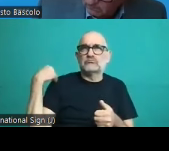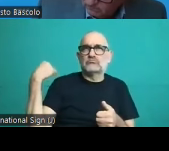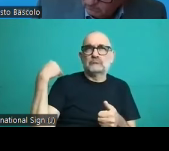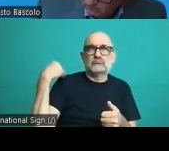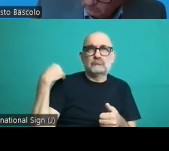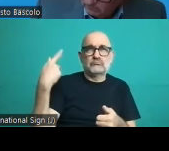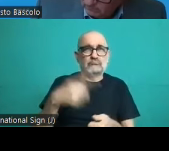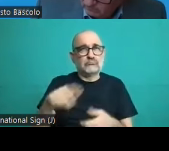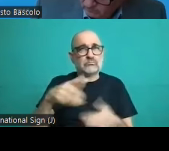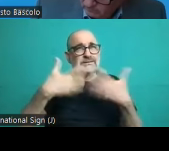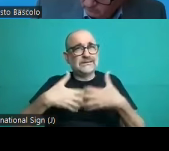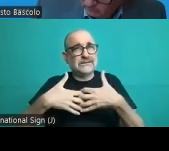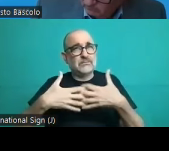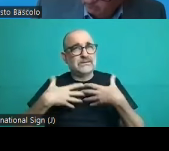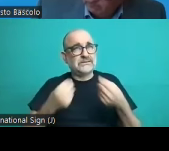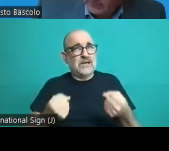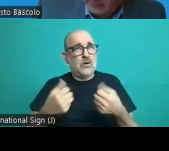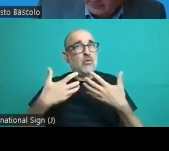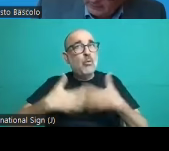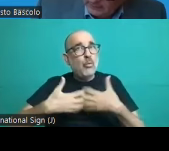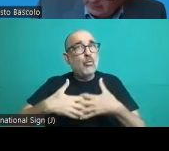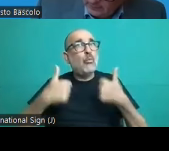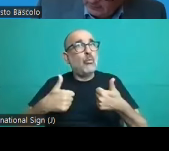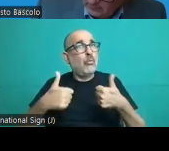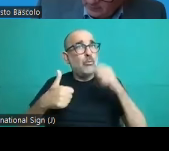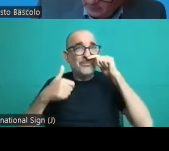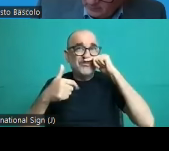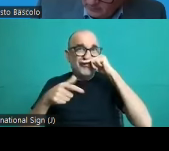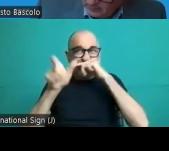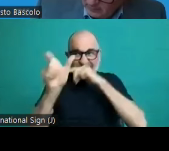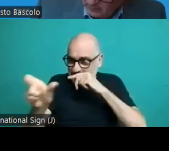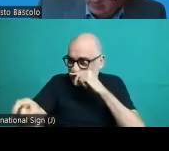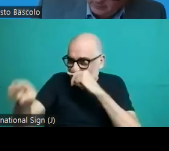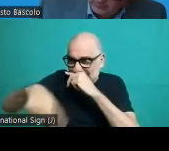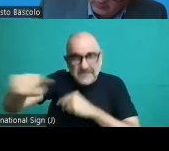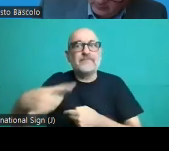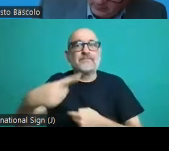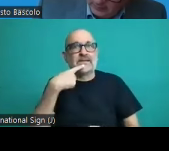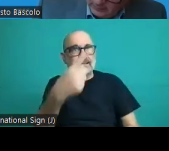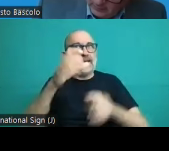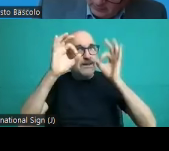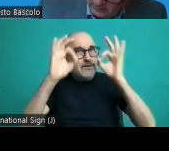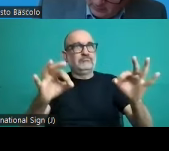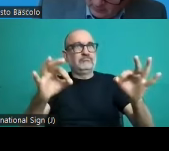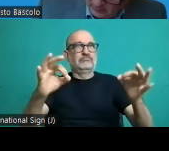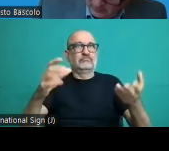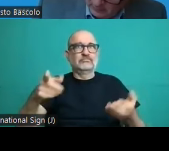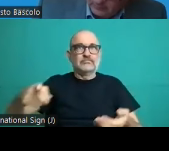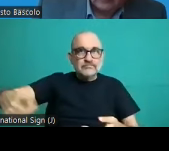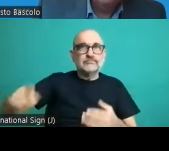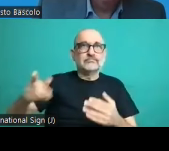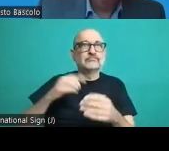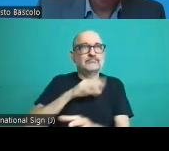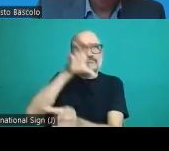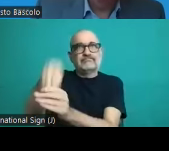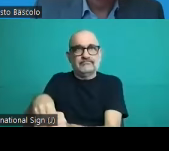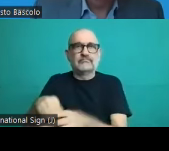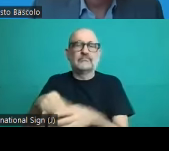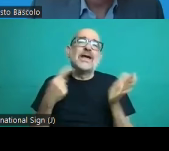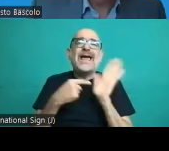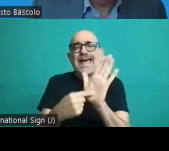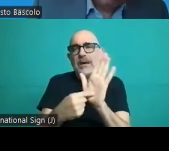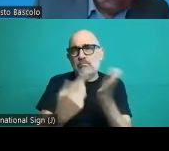por ejemplo, en el programa de hepatitis C, nos han ayudado a forjar, son un pilar central en el desarrollo de